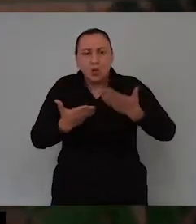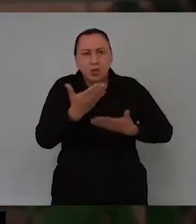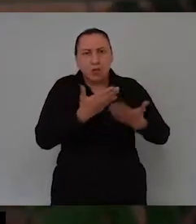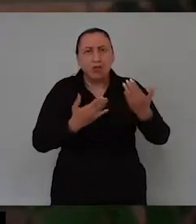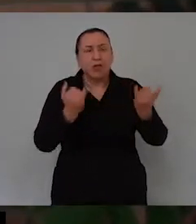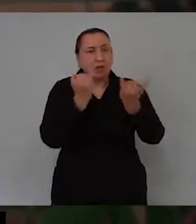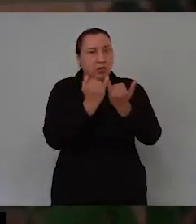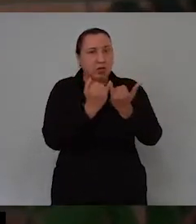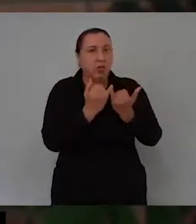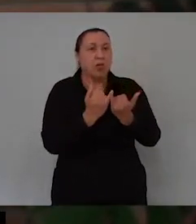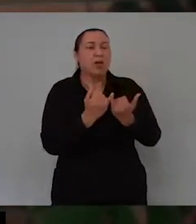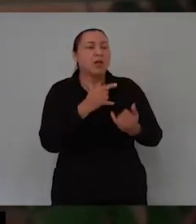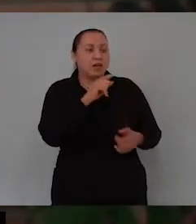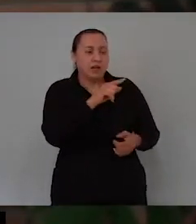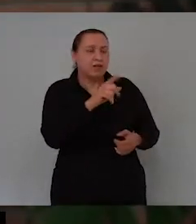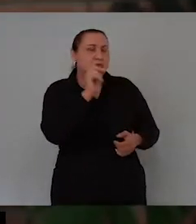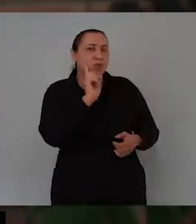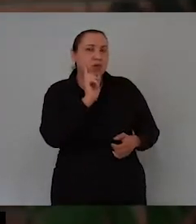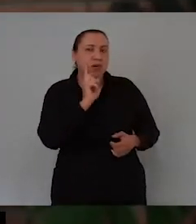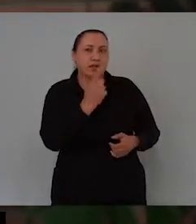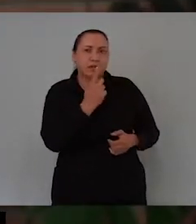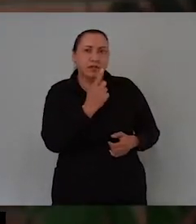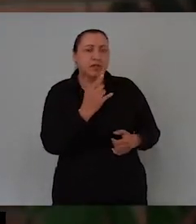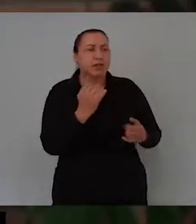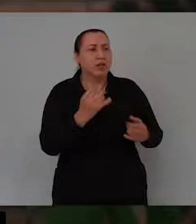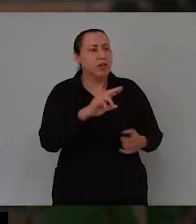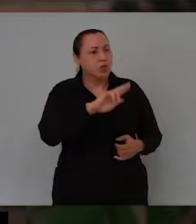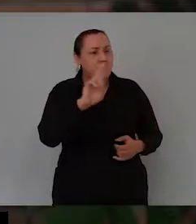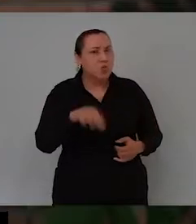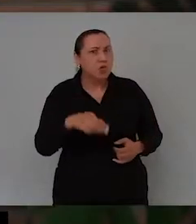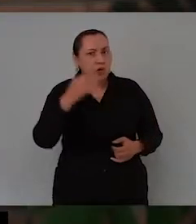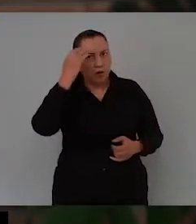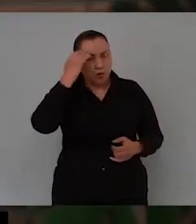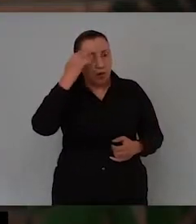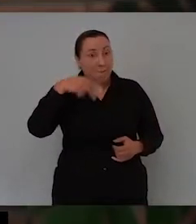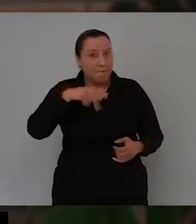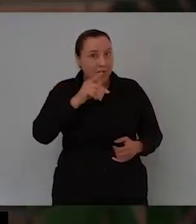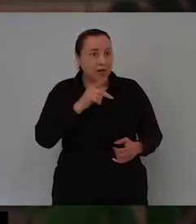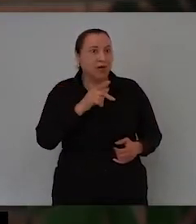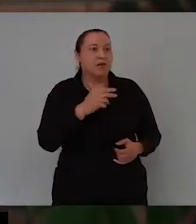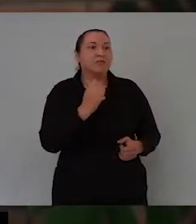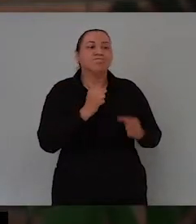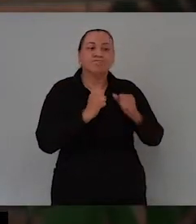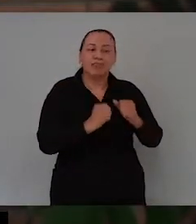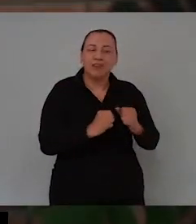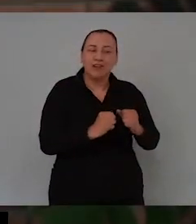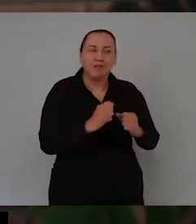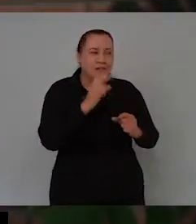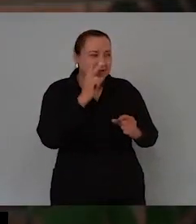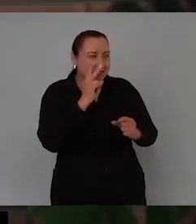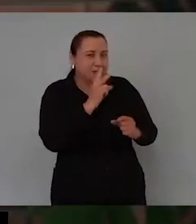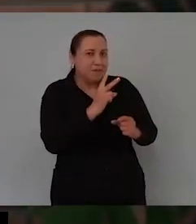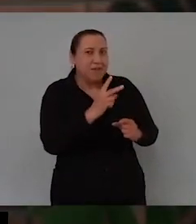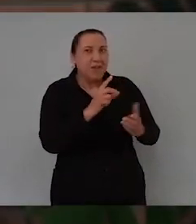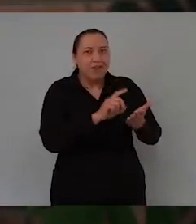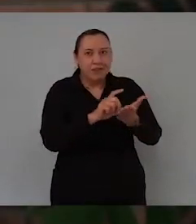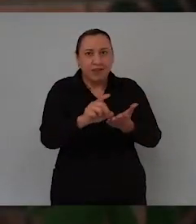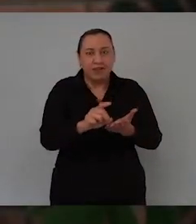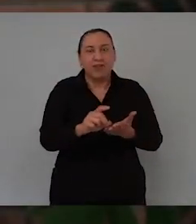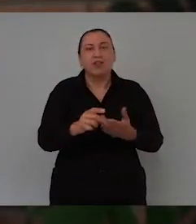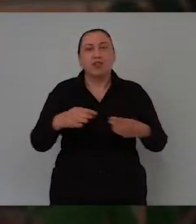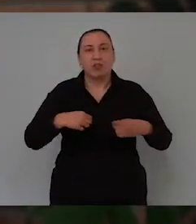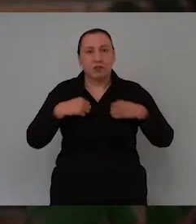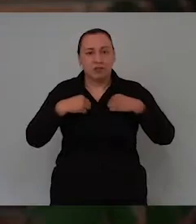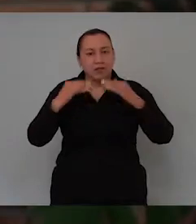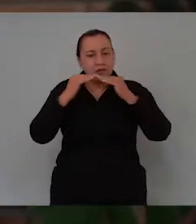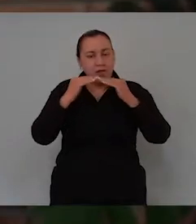aquellas con quienes convivían, así como en aquellas mujeres en las que nunca conocerían, pero de las que estaban seguras,